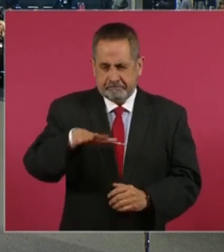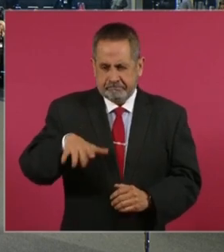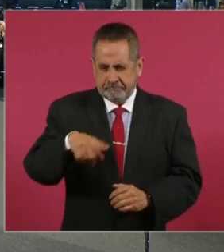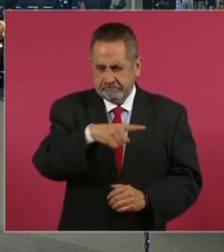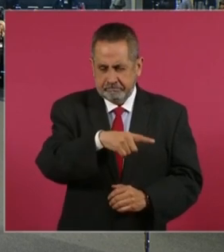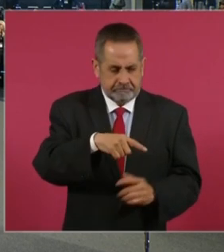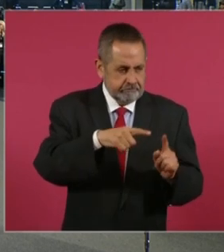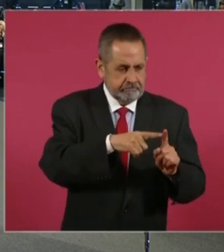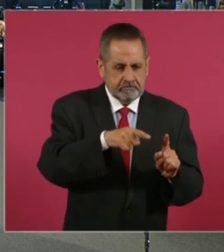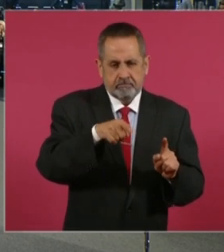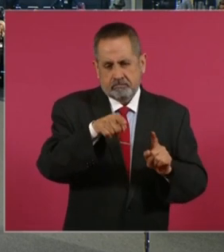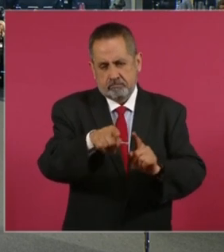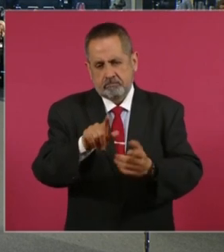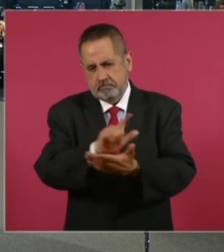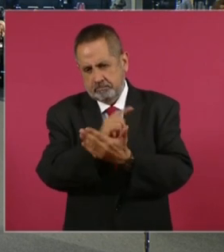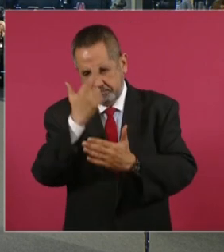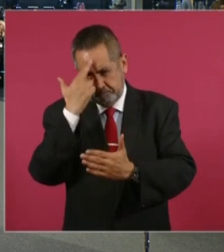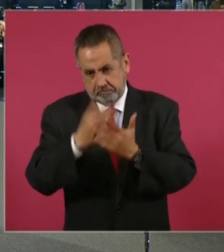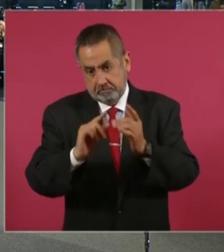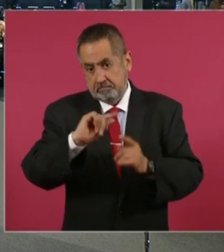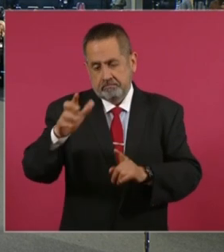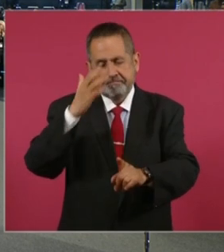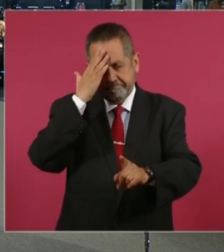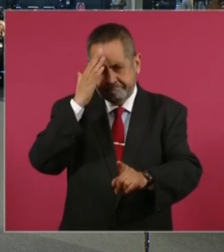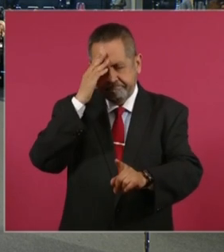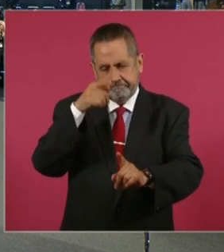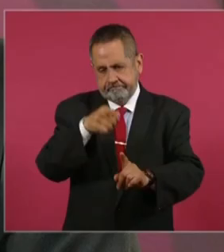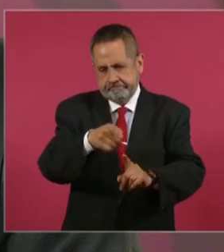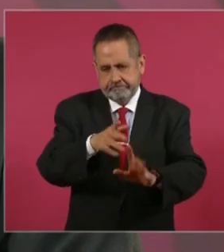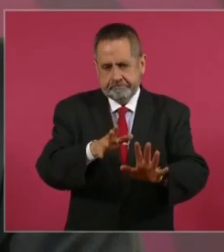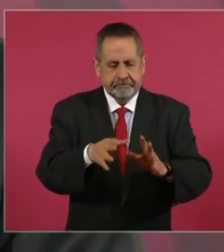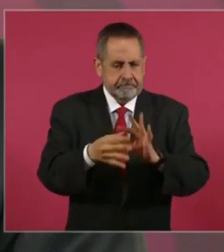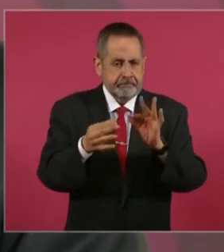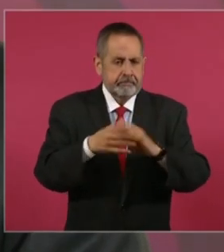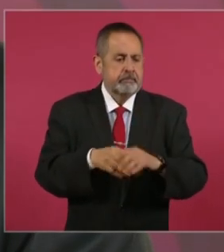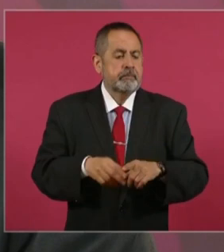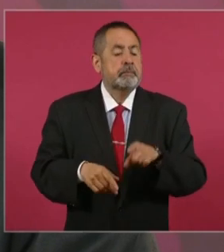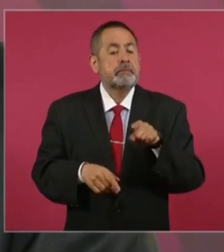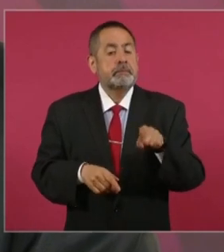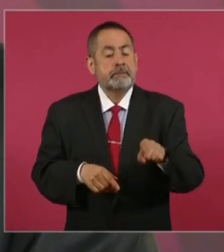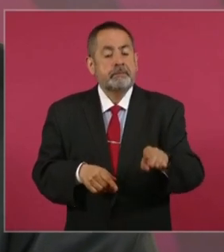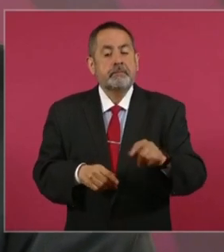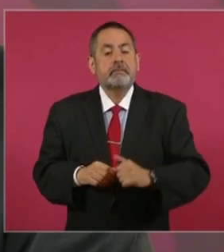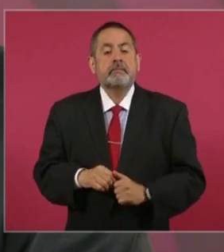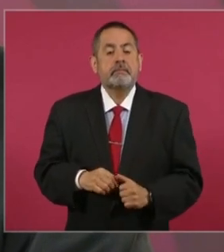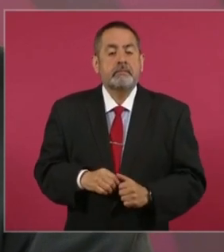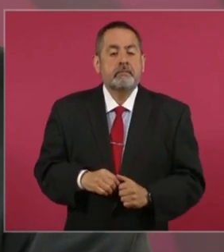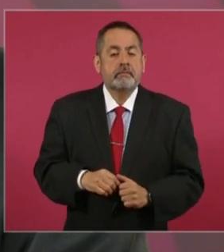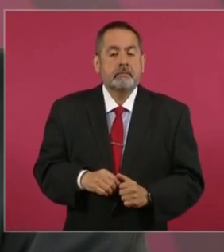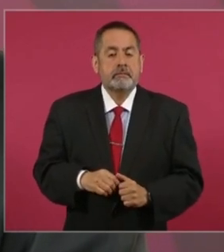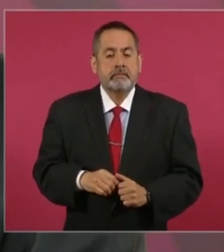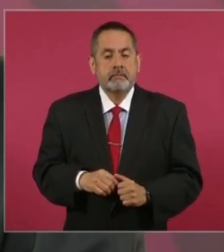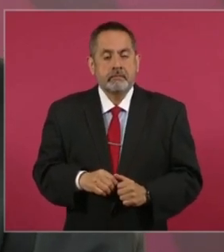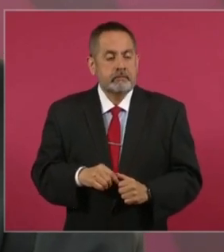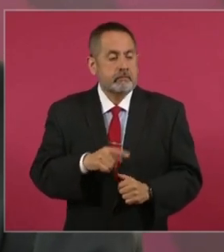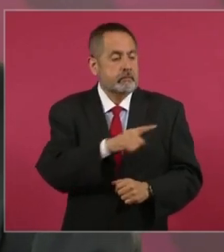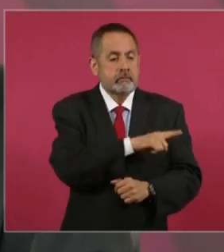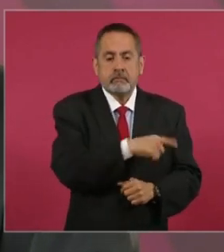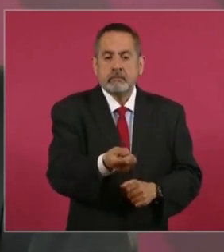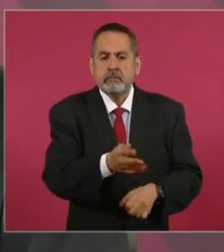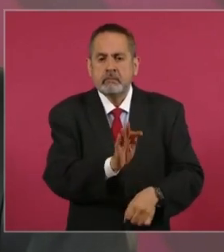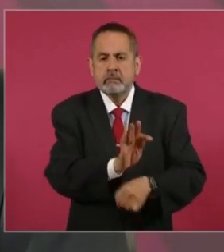delincuente famoso que recibe protección